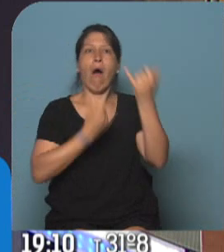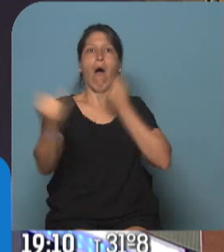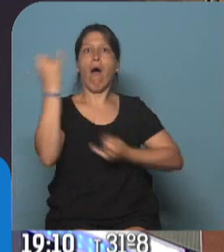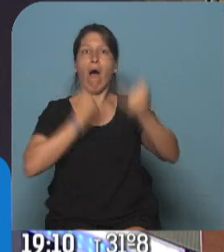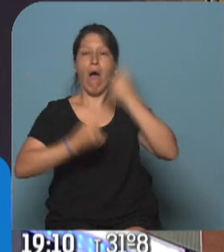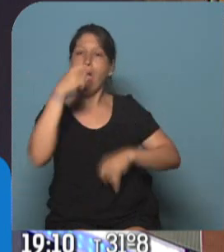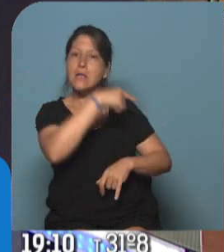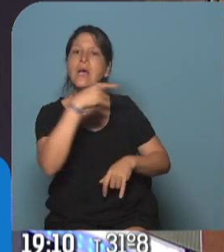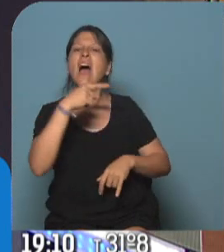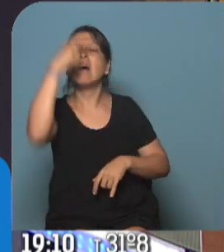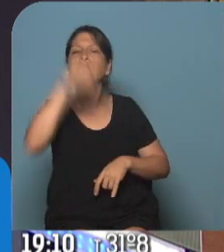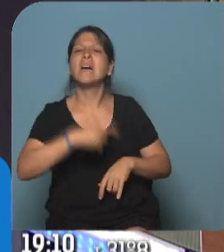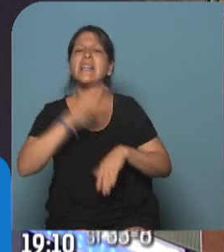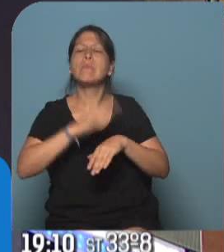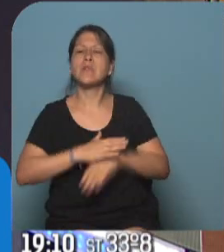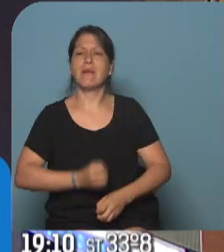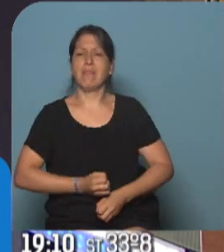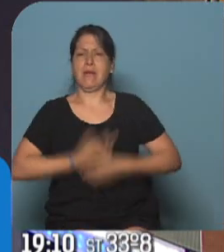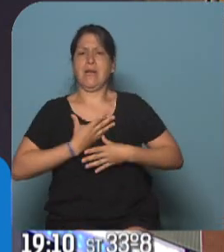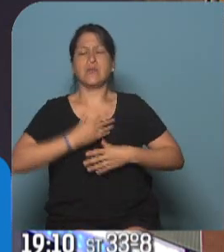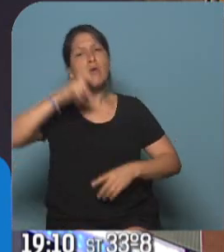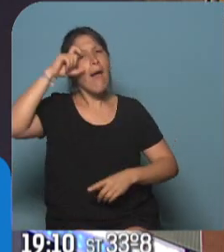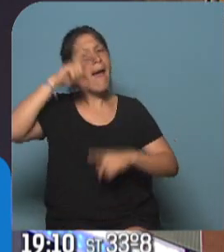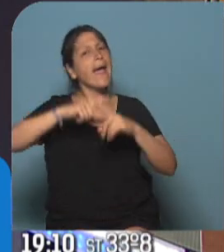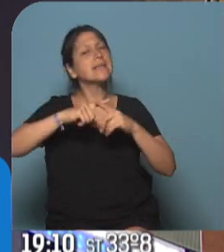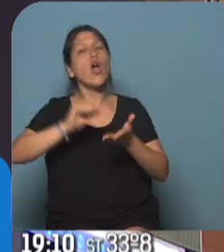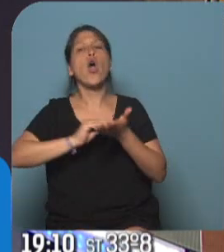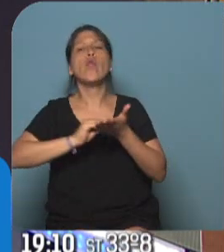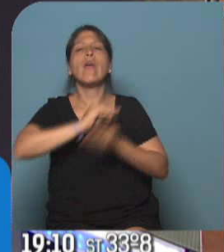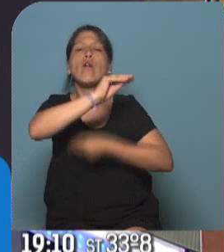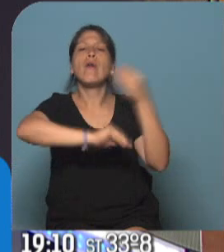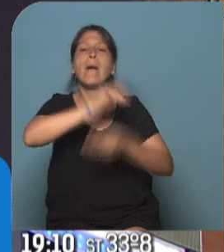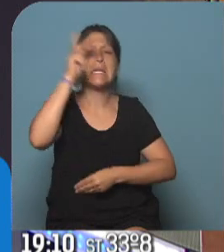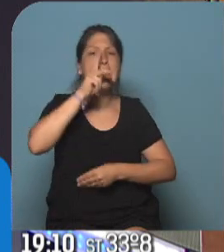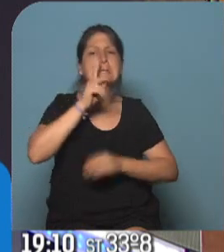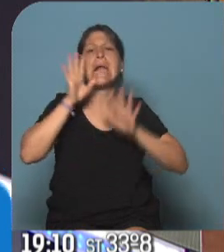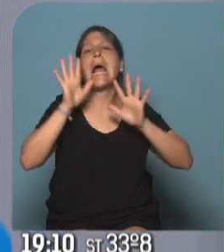de lo que ha declarado en estas más de 17 horas quien era el contador histórico que tuvo el matrimonio Kirchner.